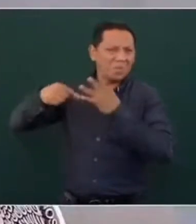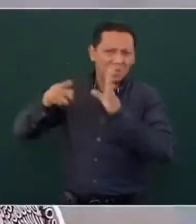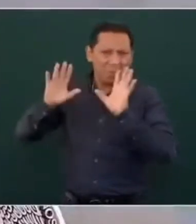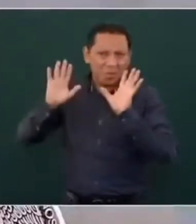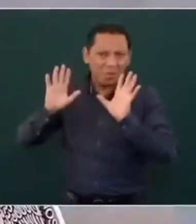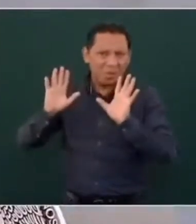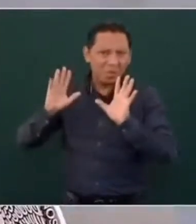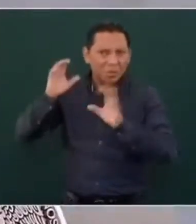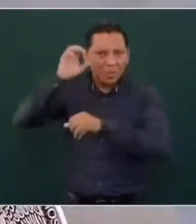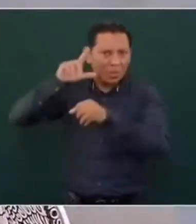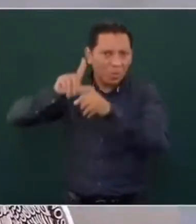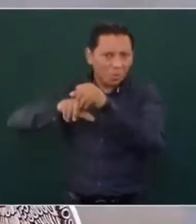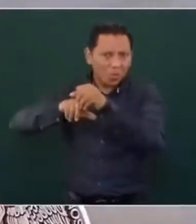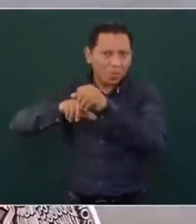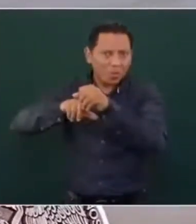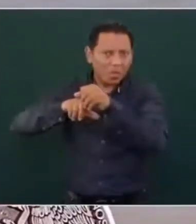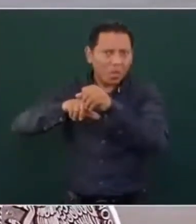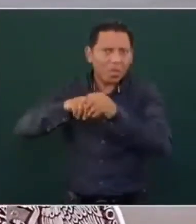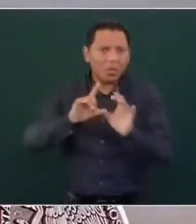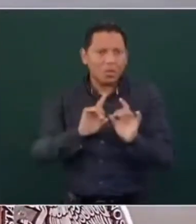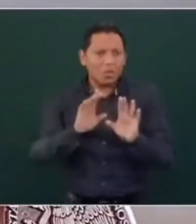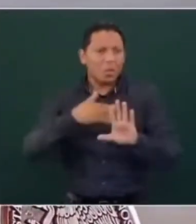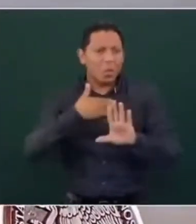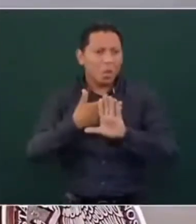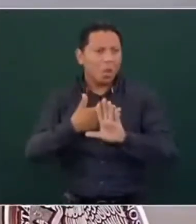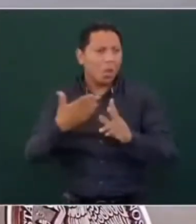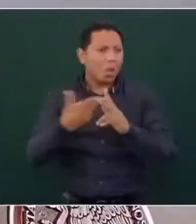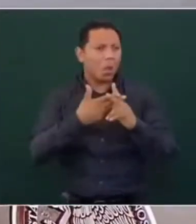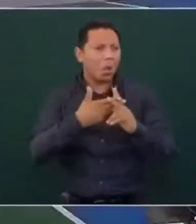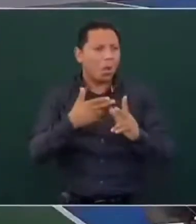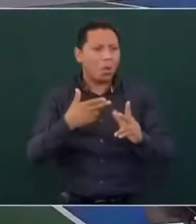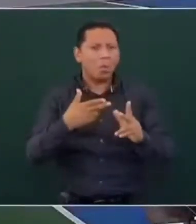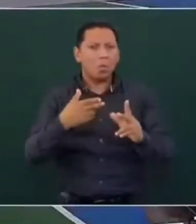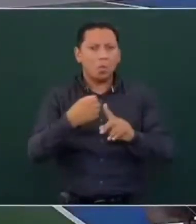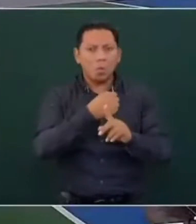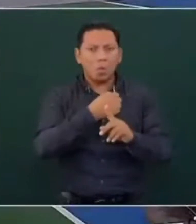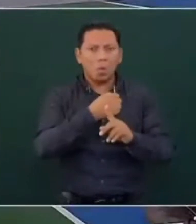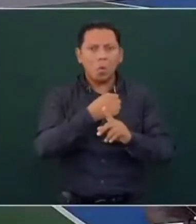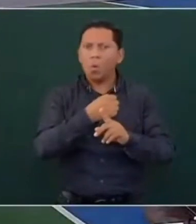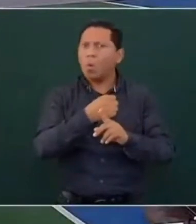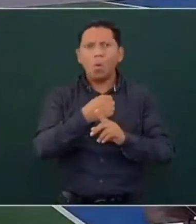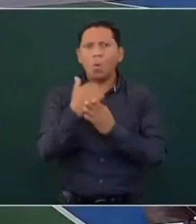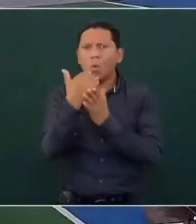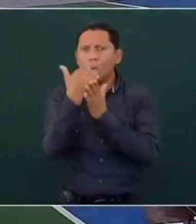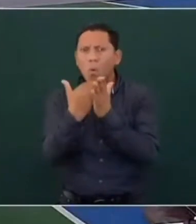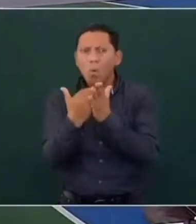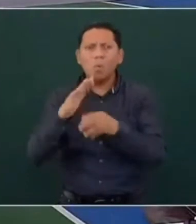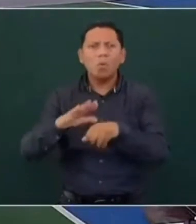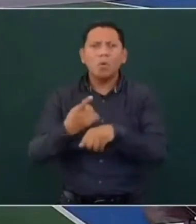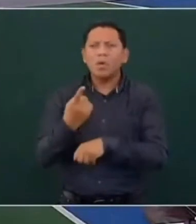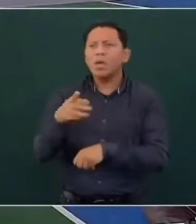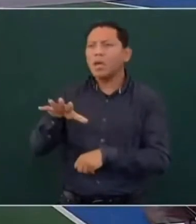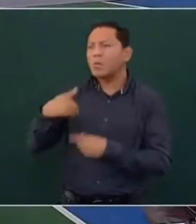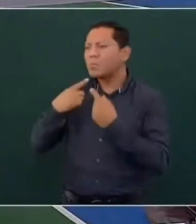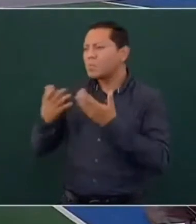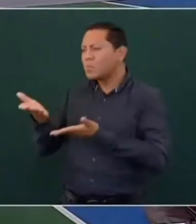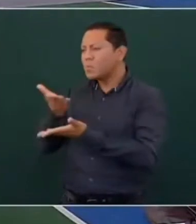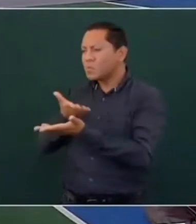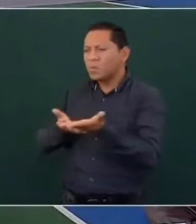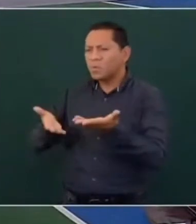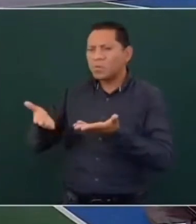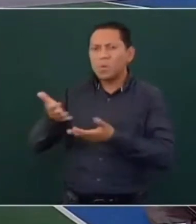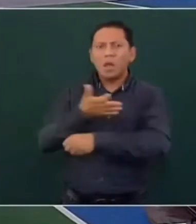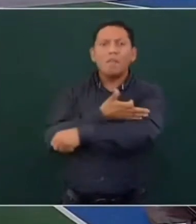Se debe a que hay integración en las familias, ¿sí? No está roto el tejido